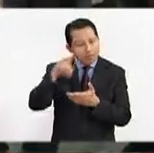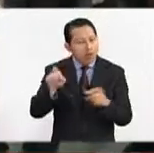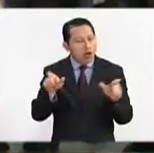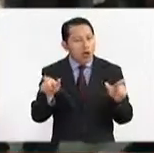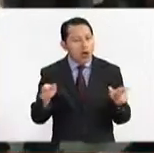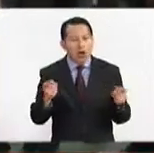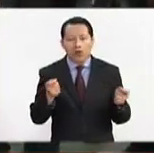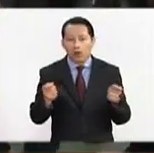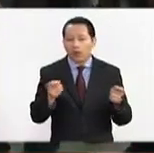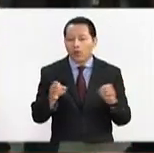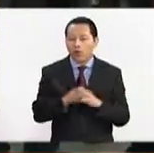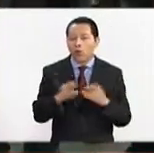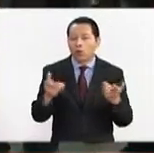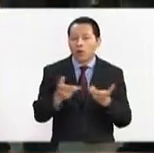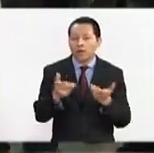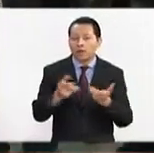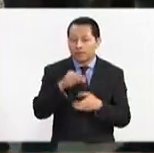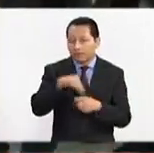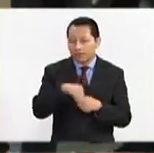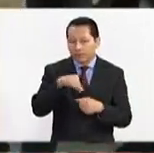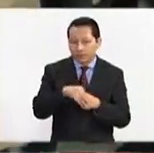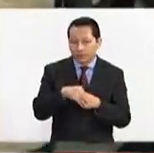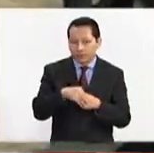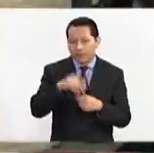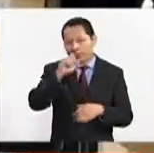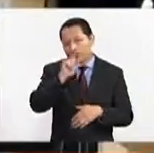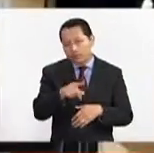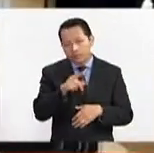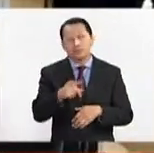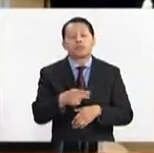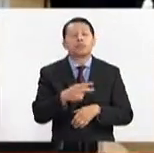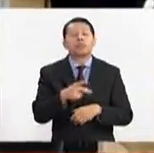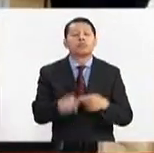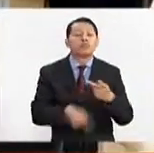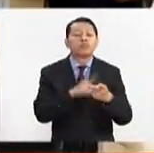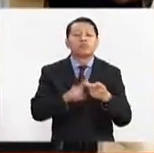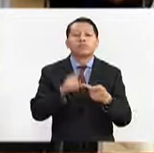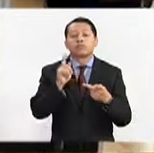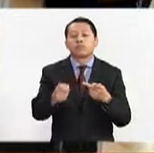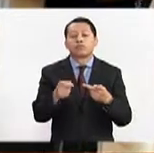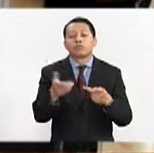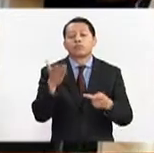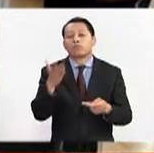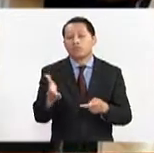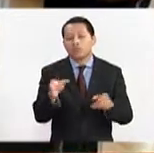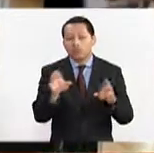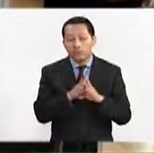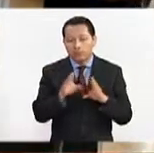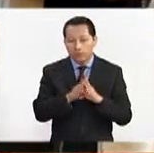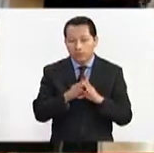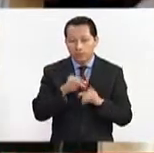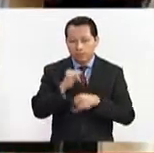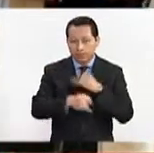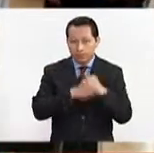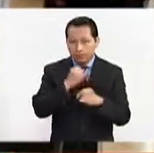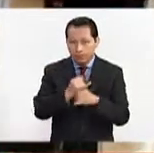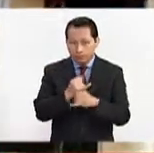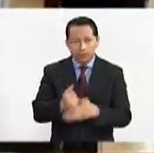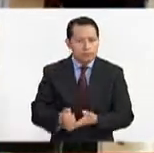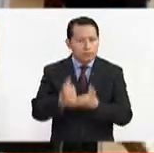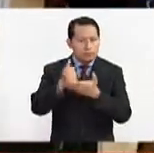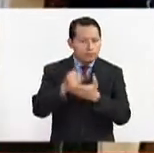la realización del referéndum. Como segundo punto, pide una mediación internacional, un